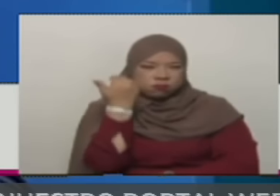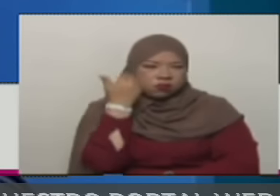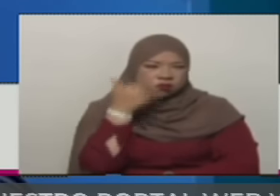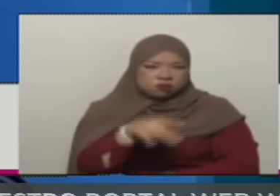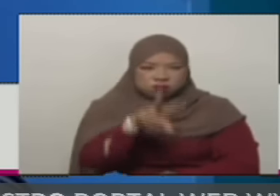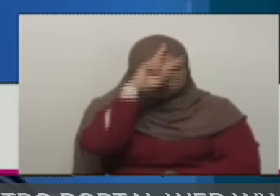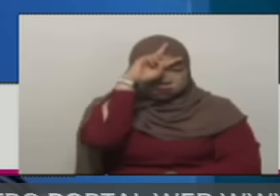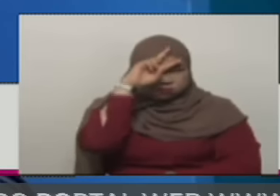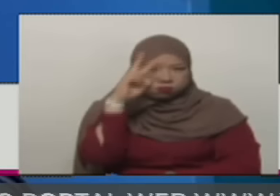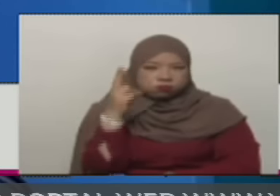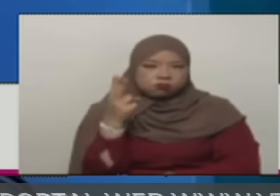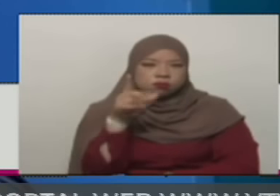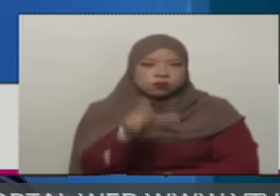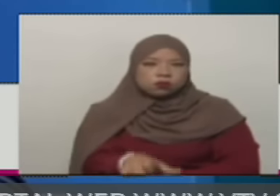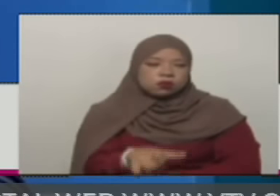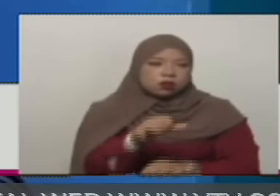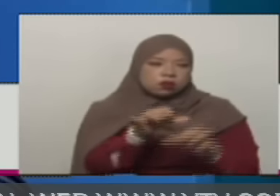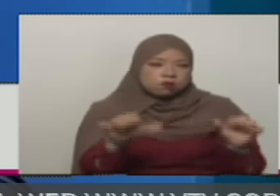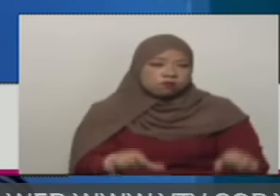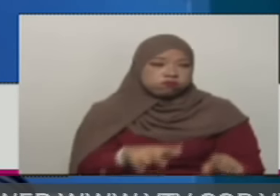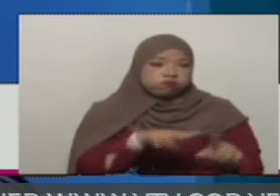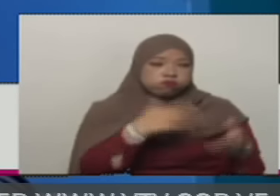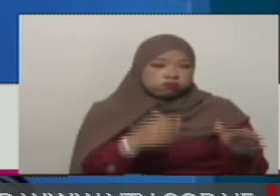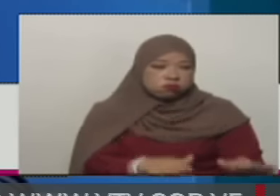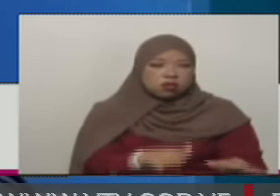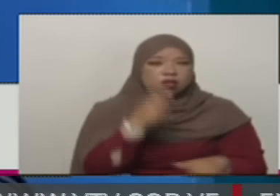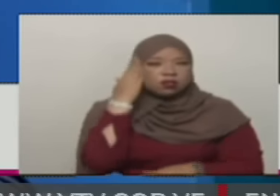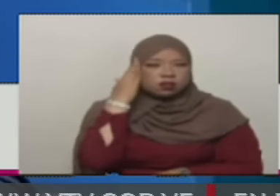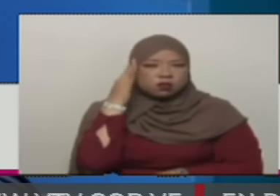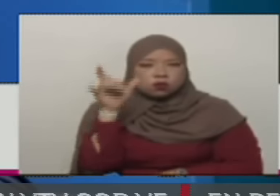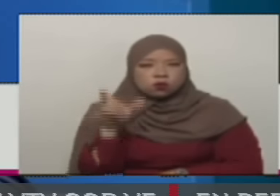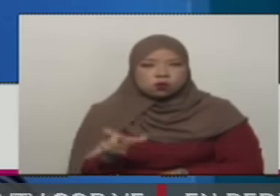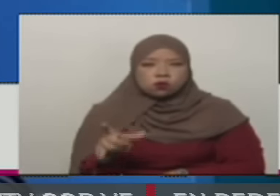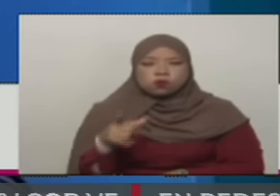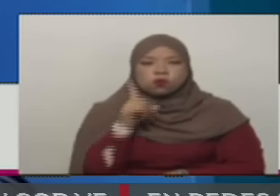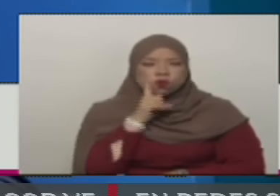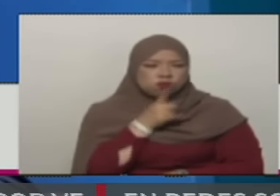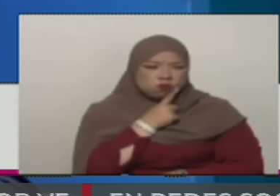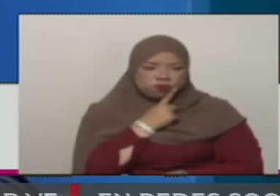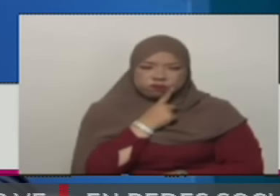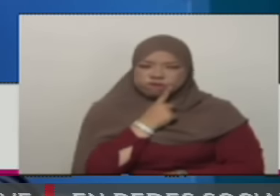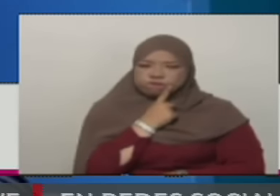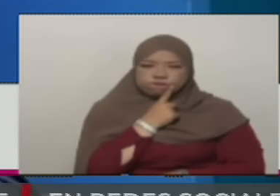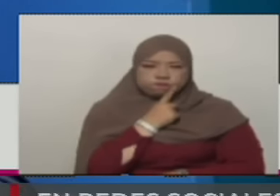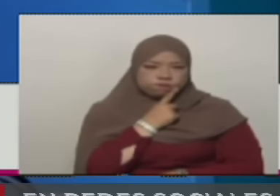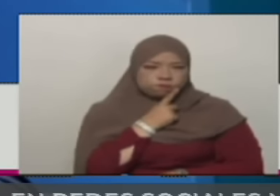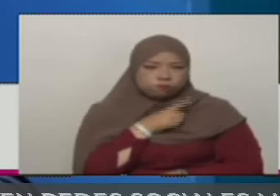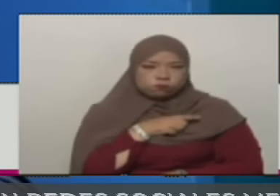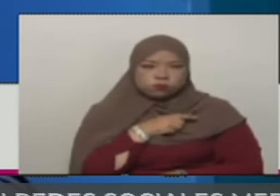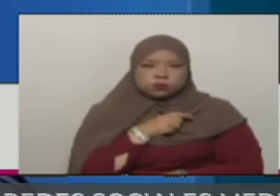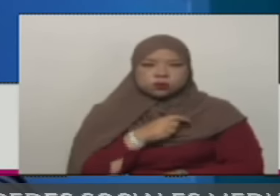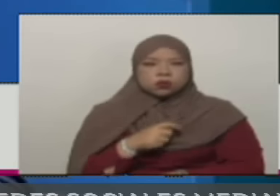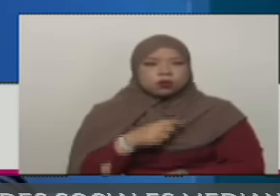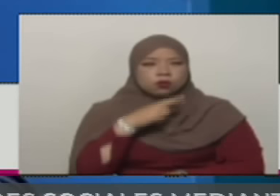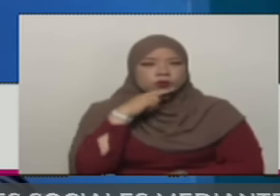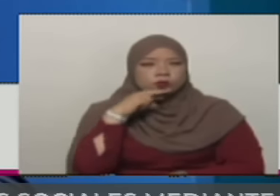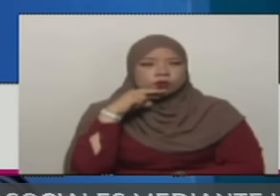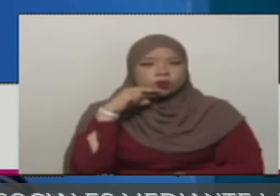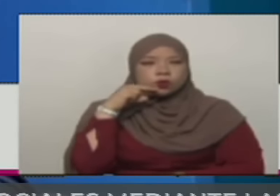de criminal y fascista, es un ridículo. ¿Sabe de quién me refiero? No voy a decir su nombre, porque este dulce lechosa me